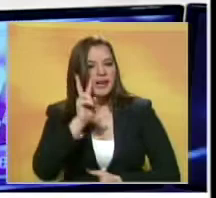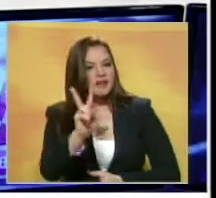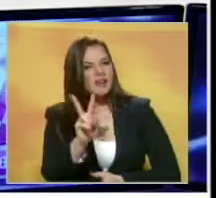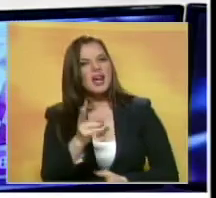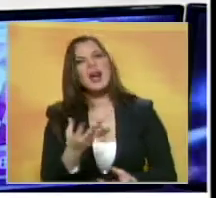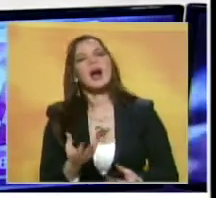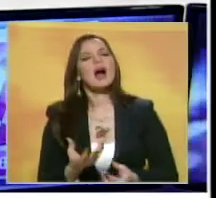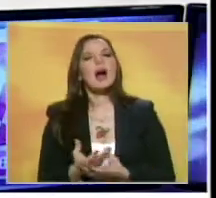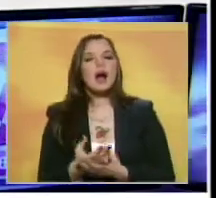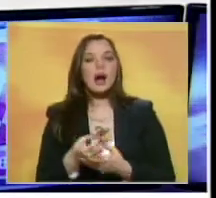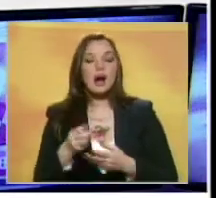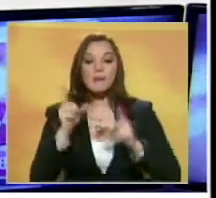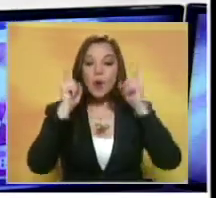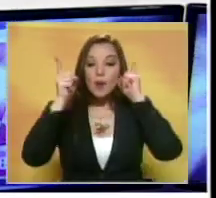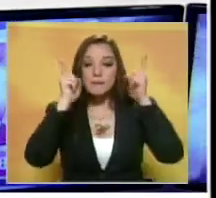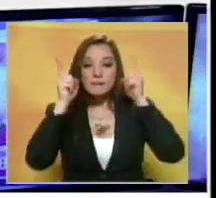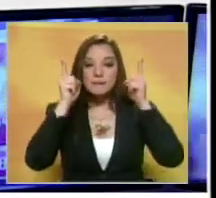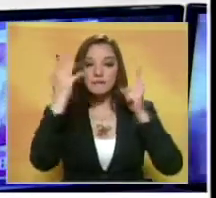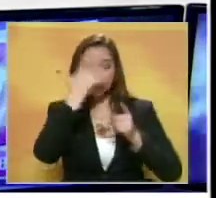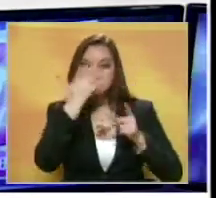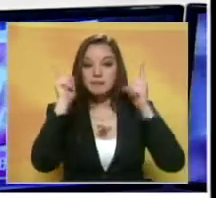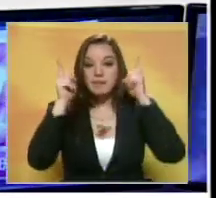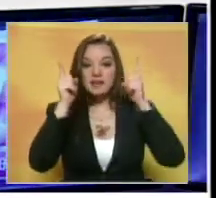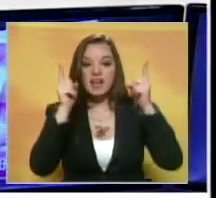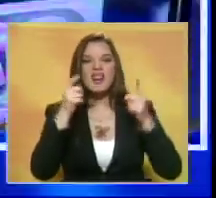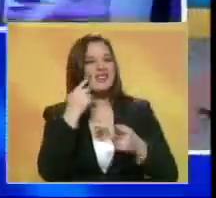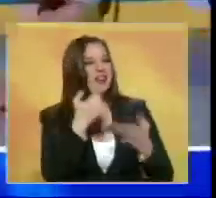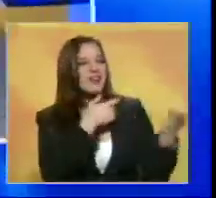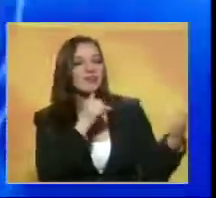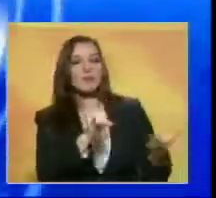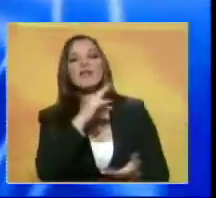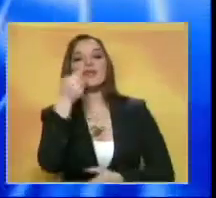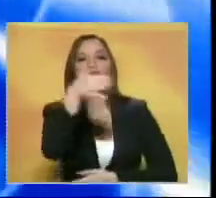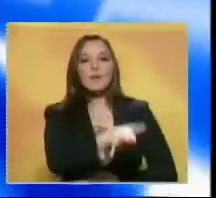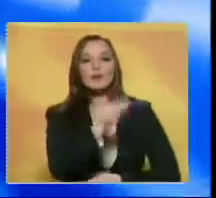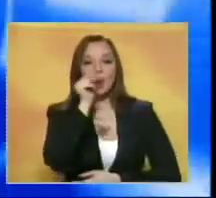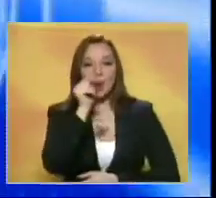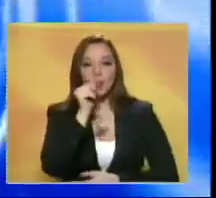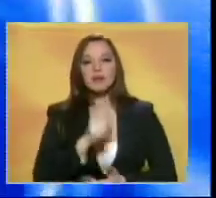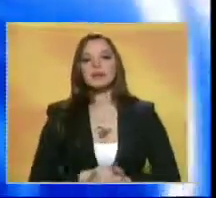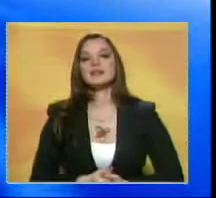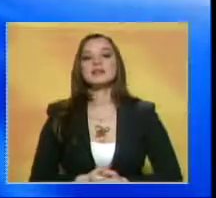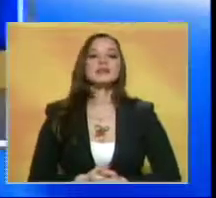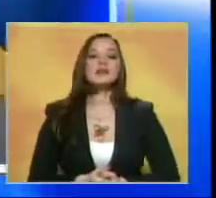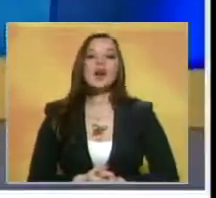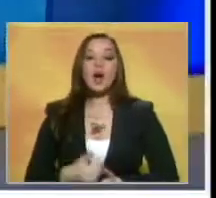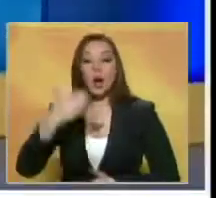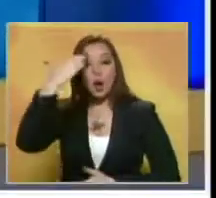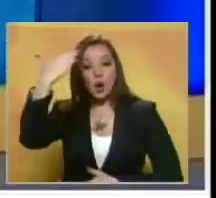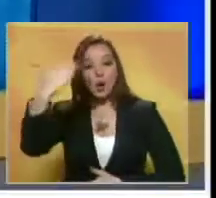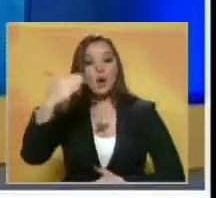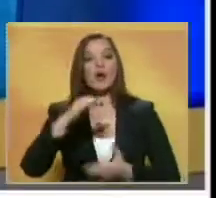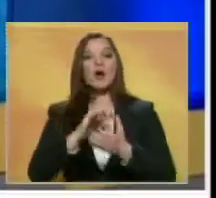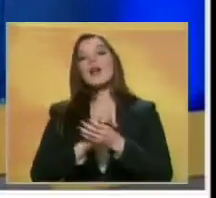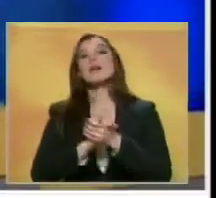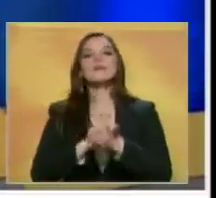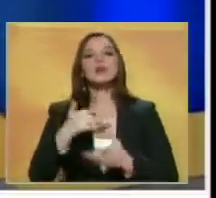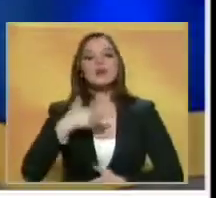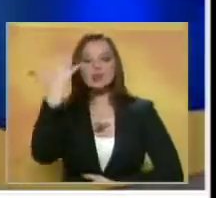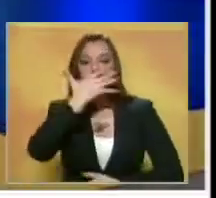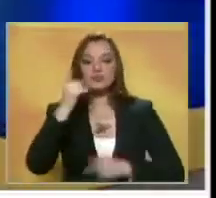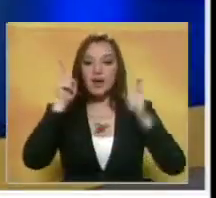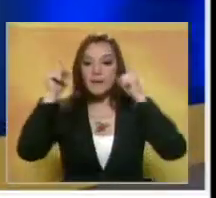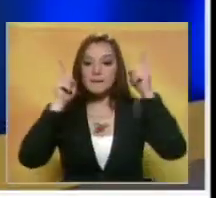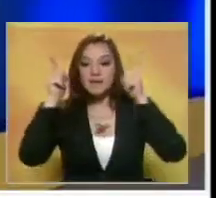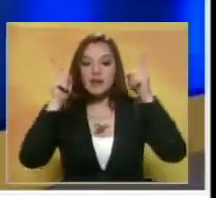nos tiene Micbelis Castellanos sobre la muerte de este grande de la actuación. Hola amigos, yo soy Micbelis Castellanos. Un hombre